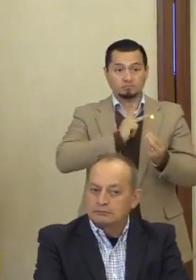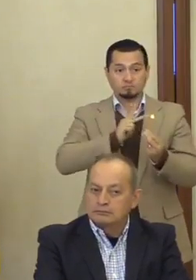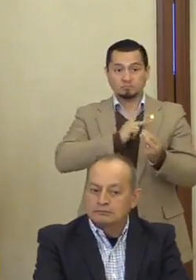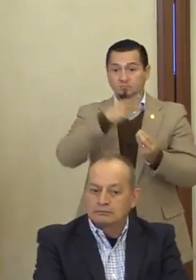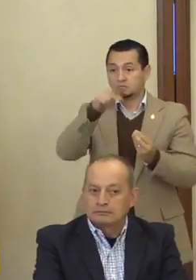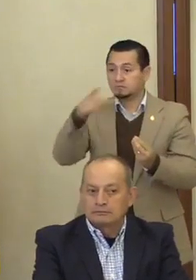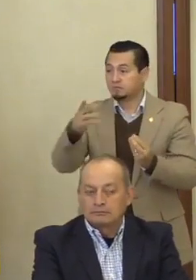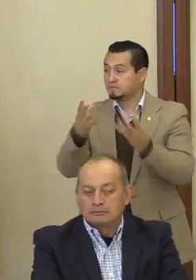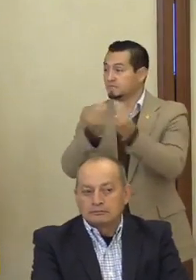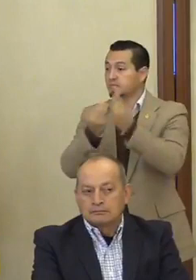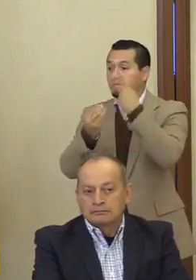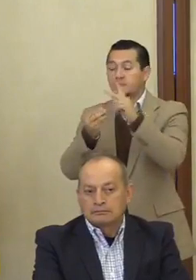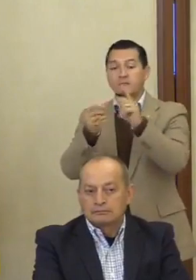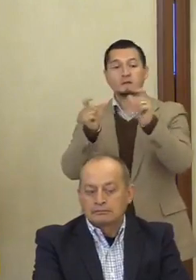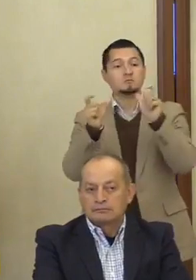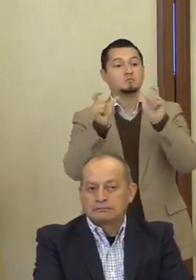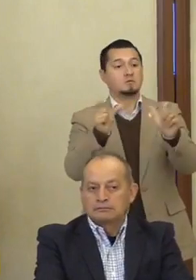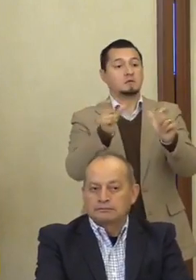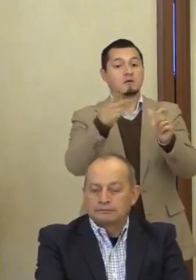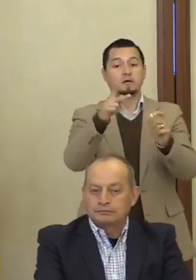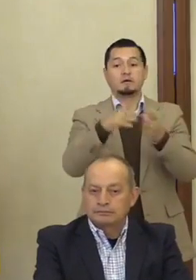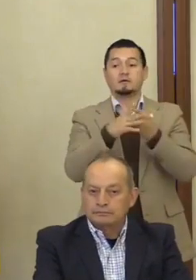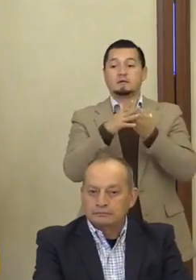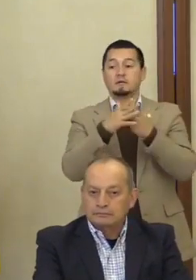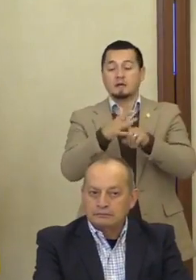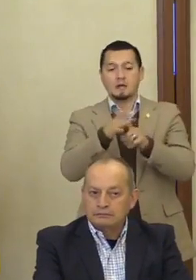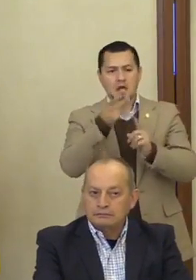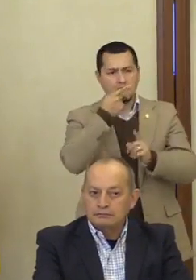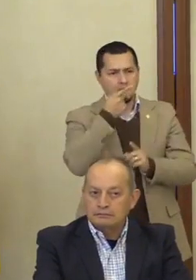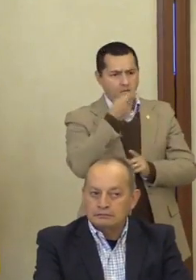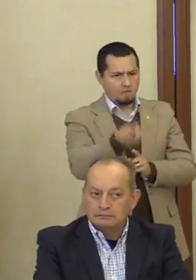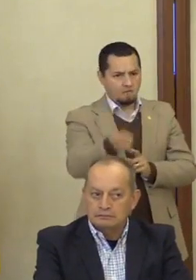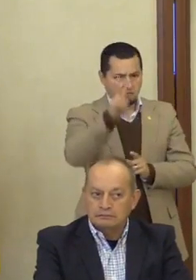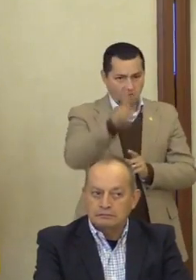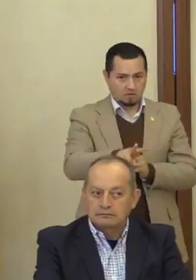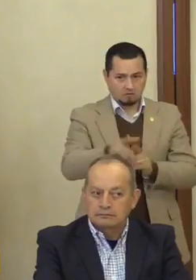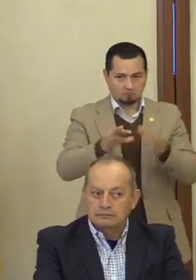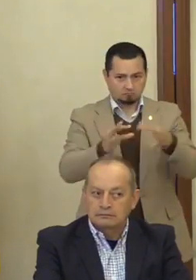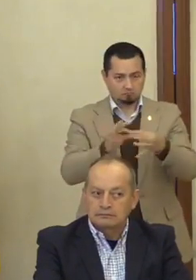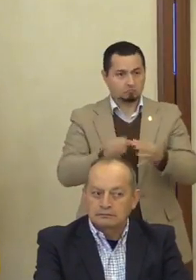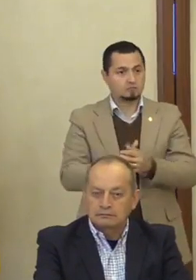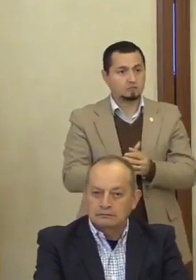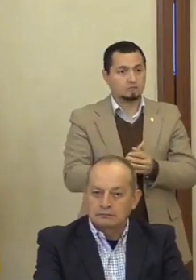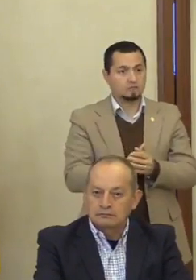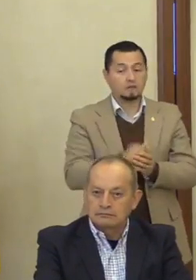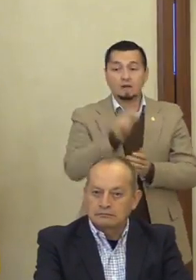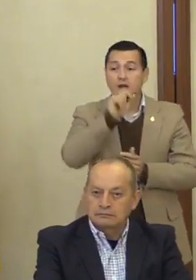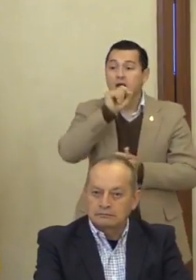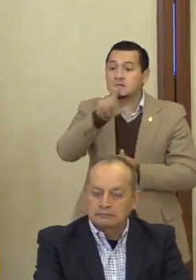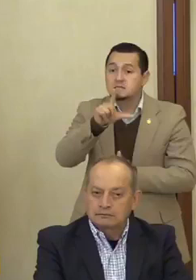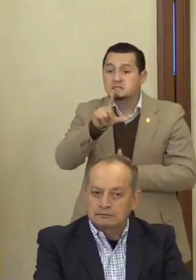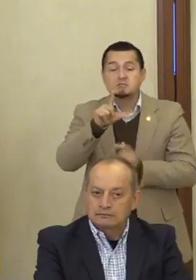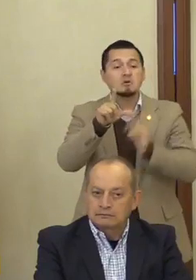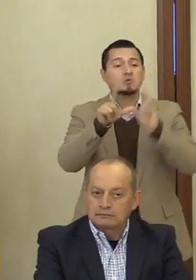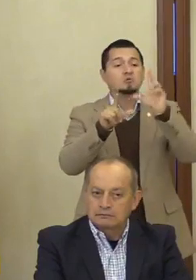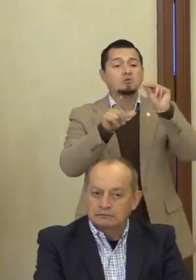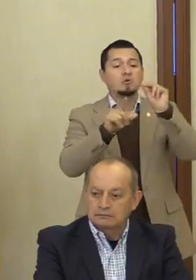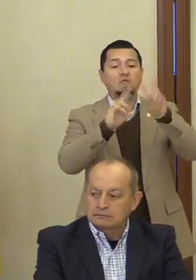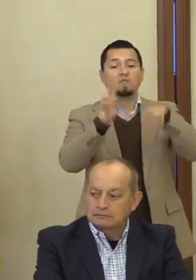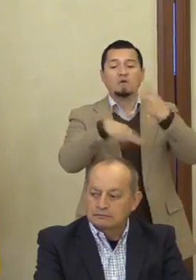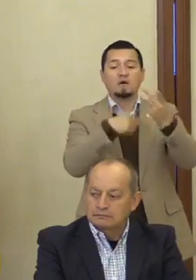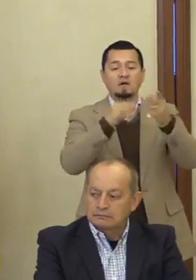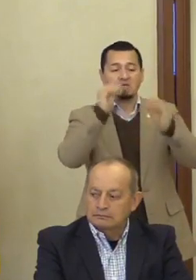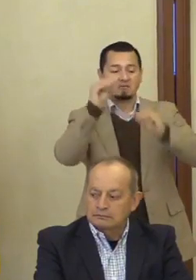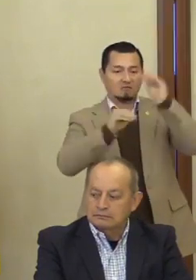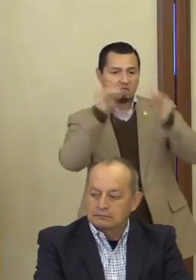la política de seguridad inicia por hablar con la verdad. En Jalisco no se va a maquillar cifras, y ahora van a